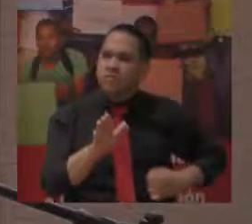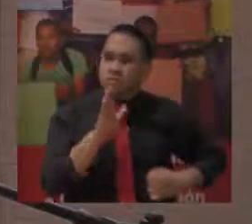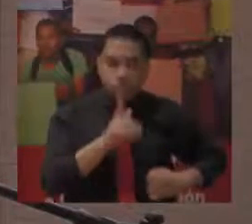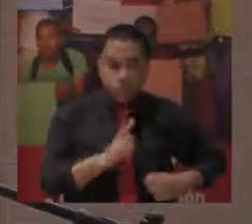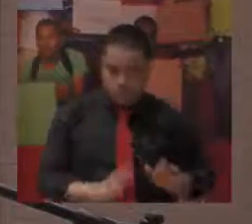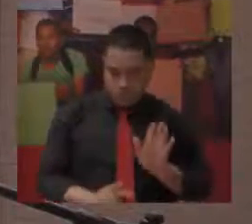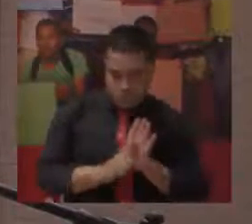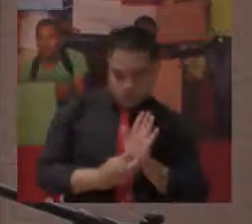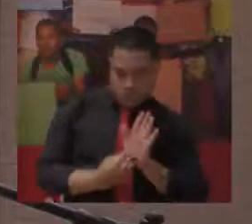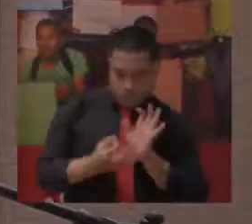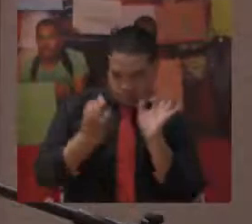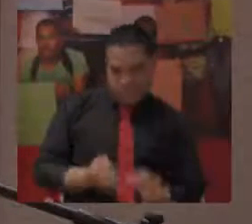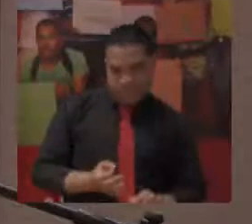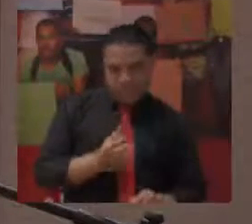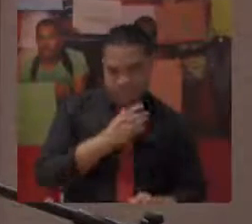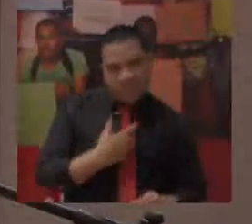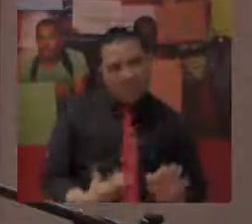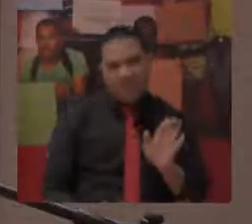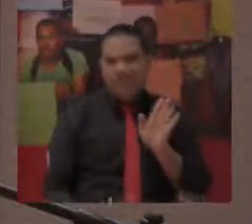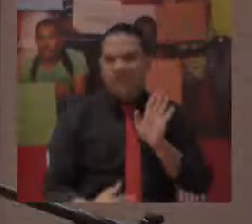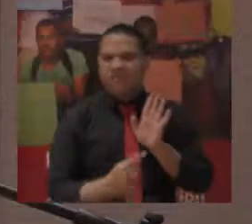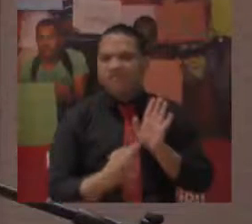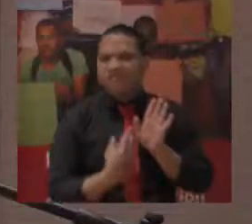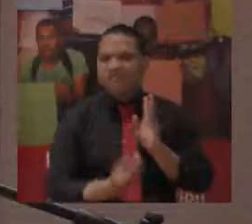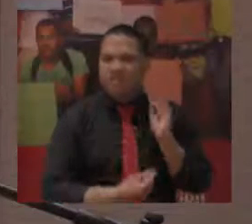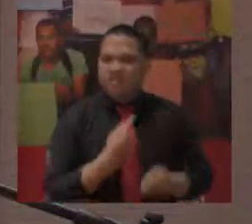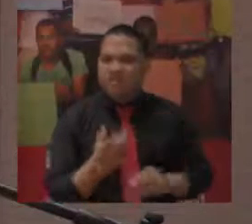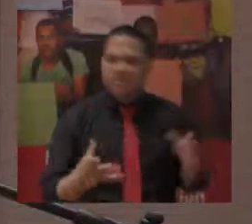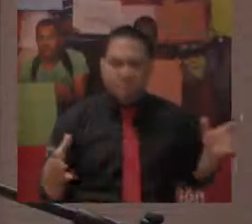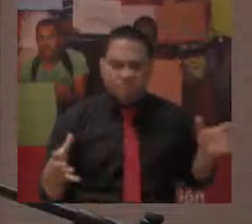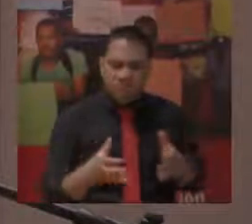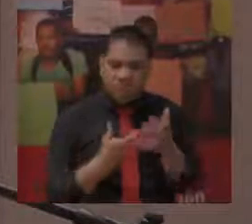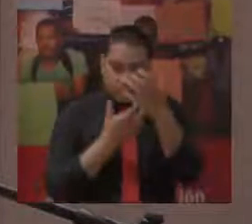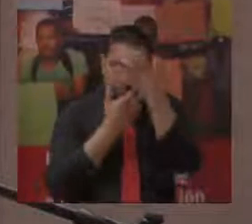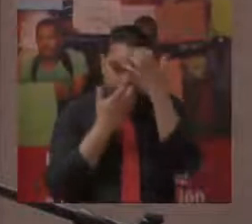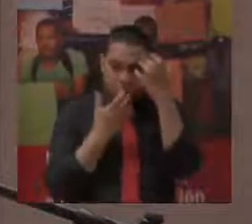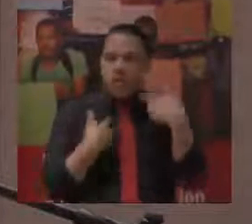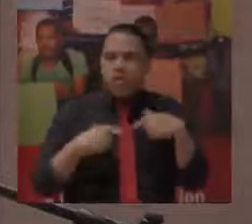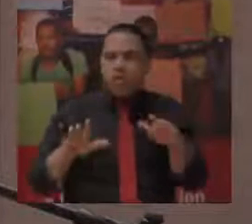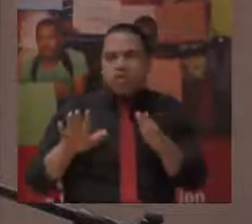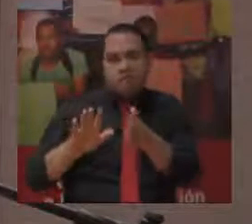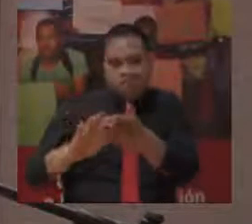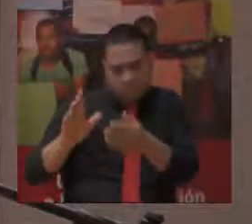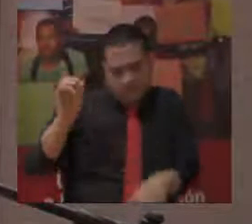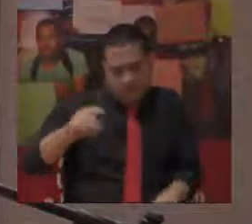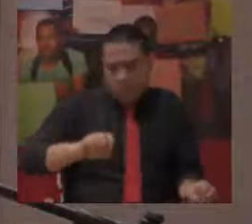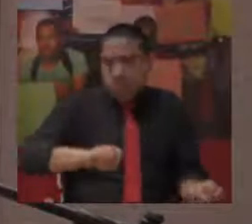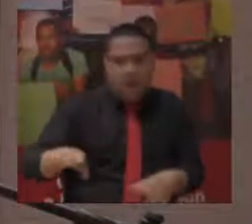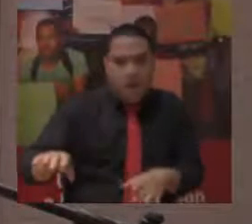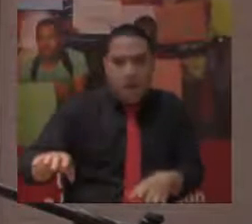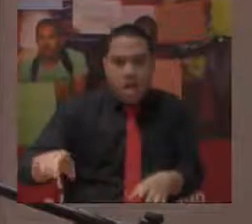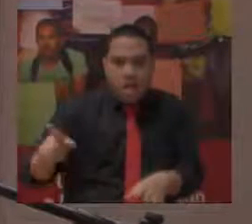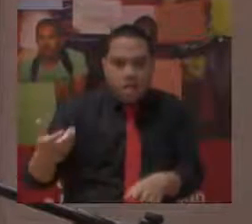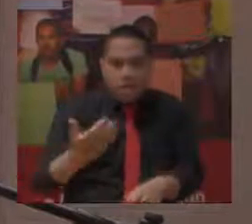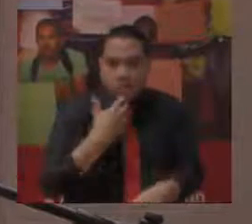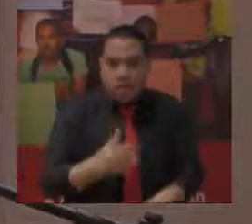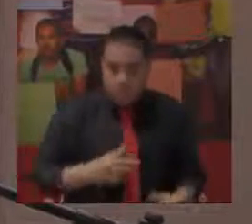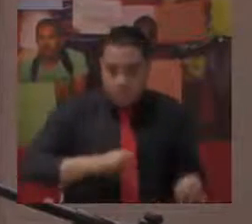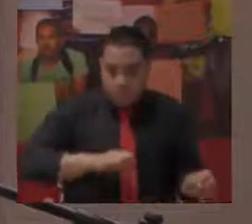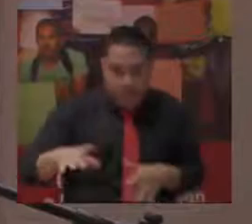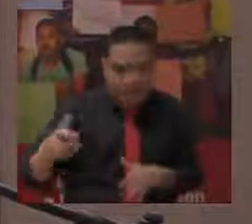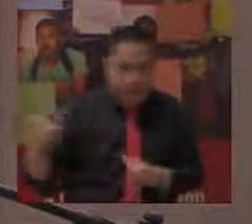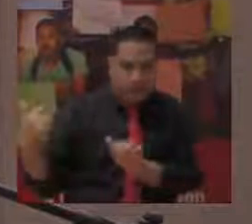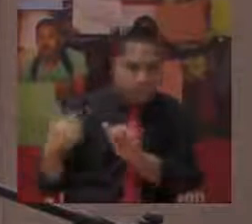ilegalidad, donde uno no tiene la capacidad de renunciar. El que quiera renunciar lo paga con la vida. Y ese es el